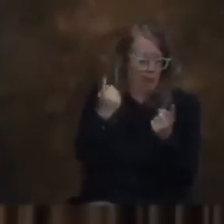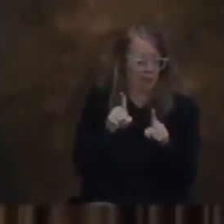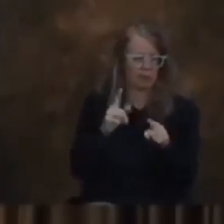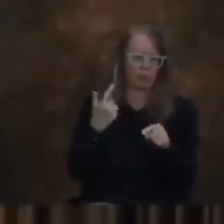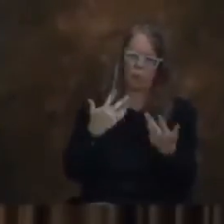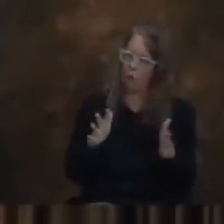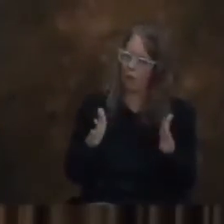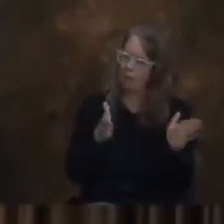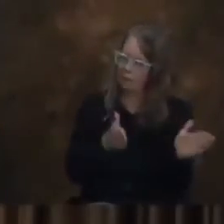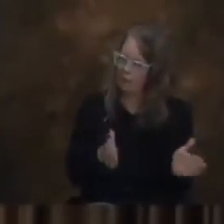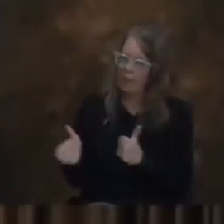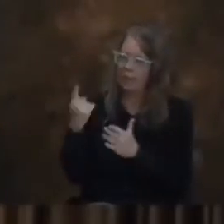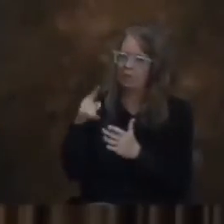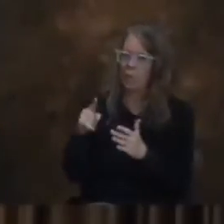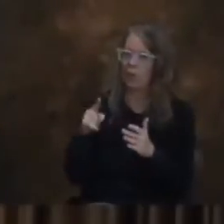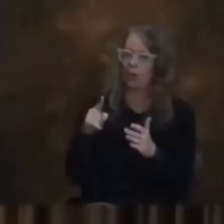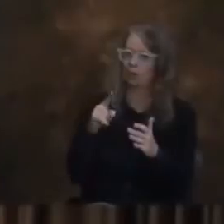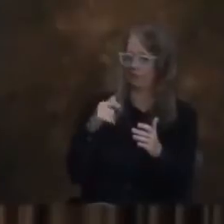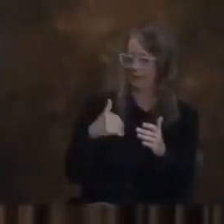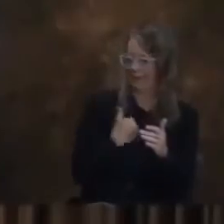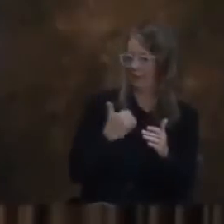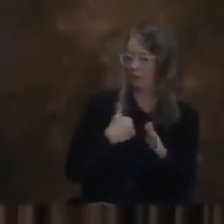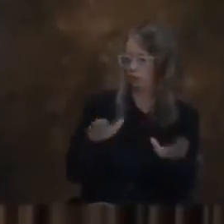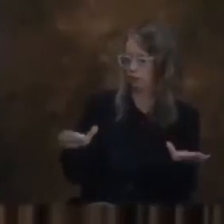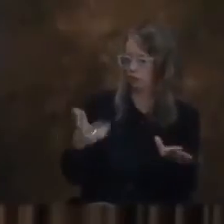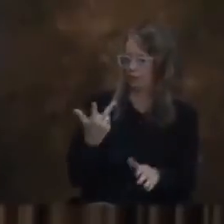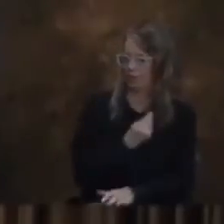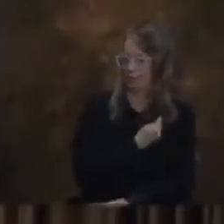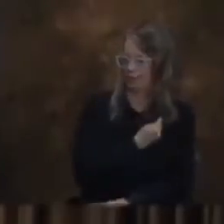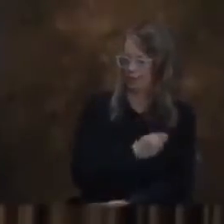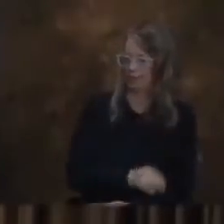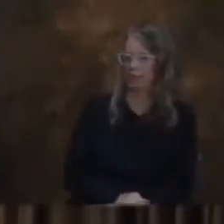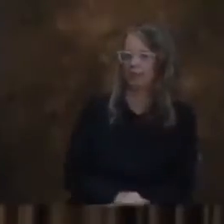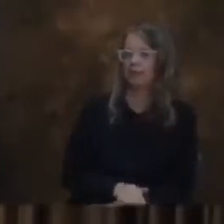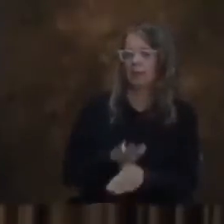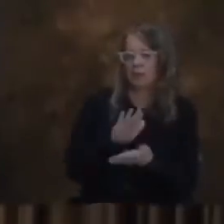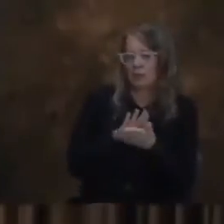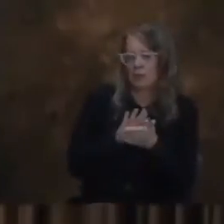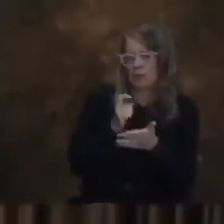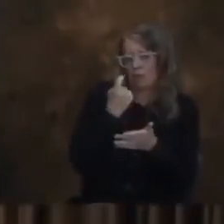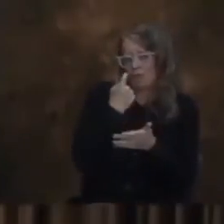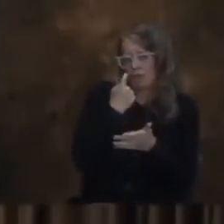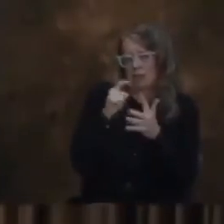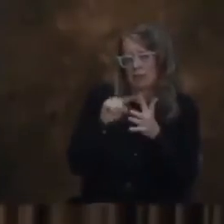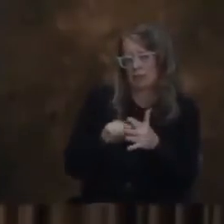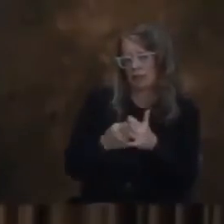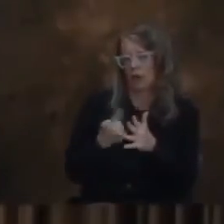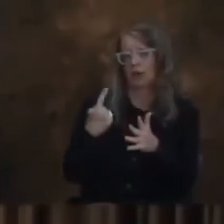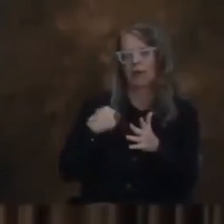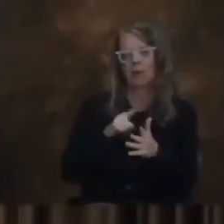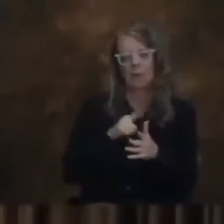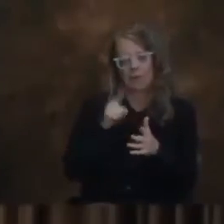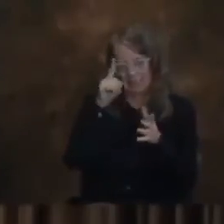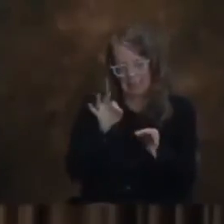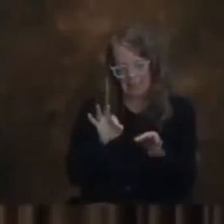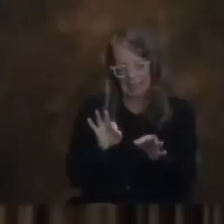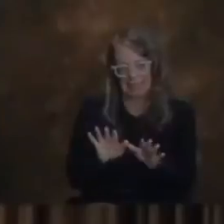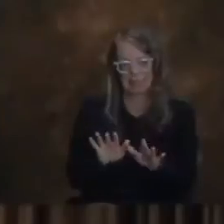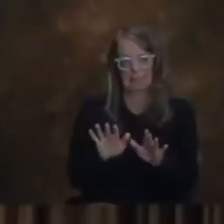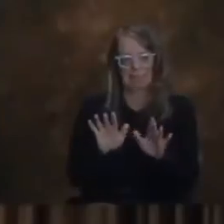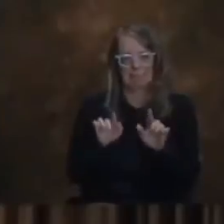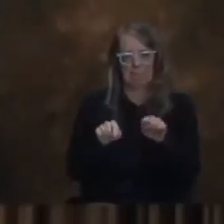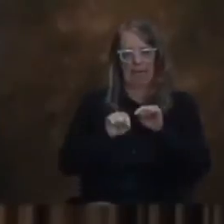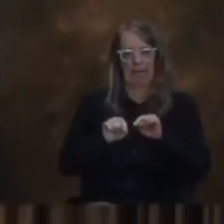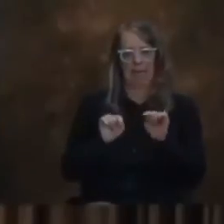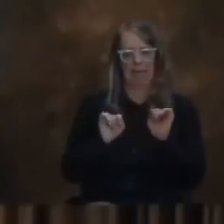pensando sobre eso conoces y ya que las escuelas apenas comenzaron la sesión hemos tomado paso atrás para permitir